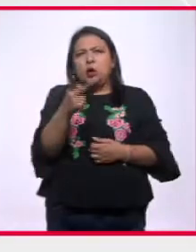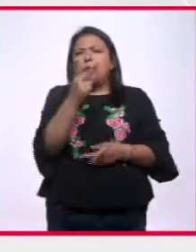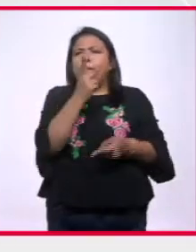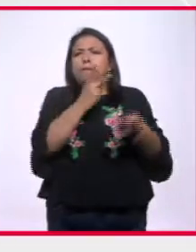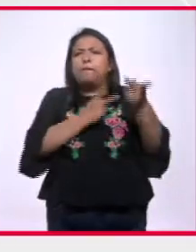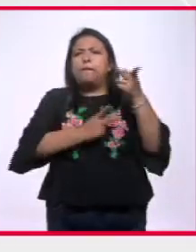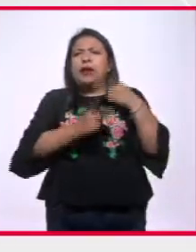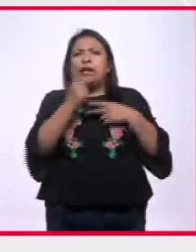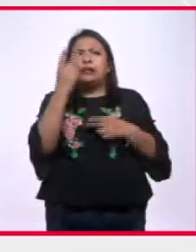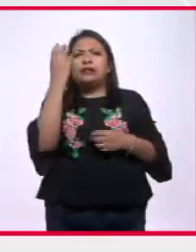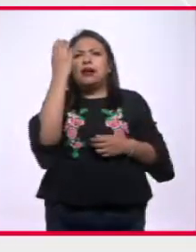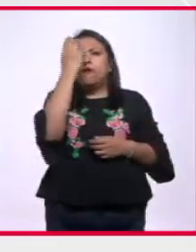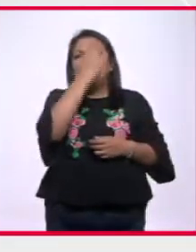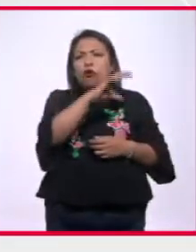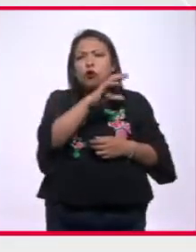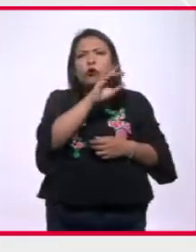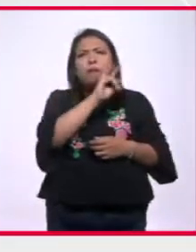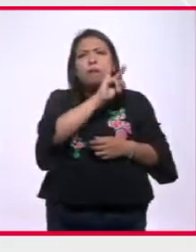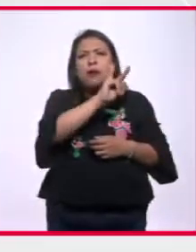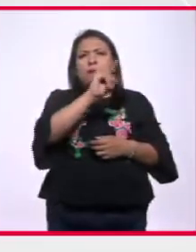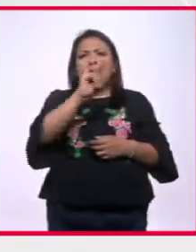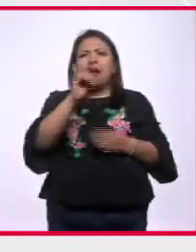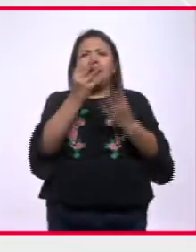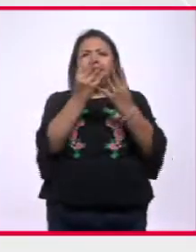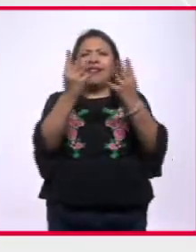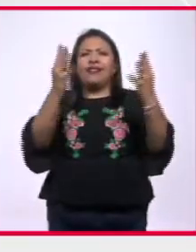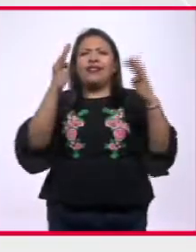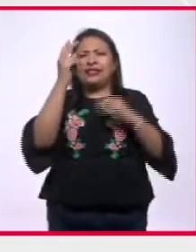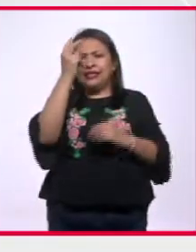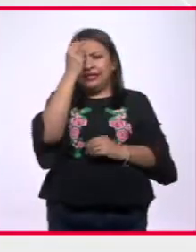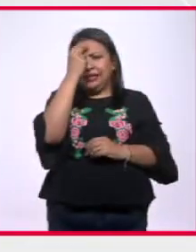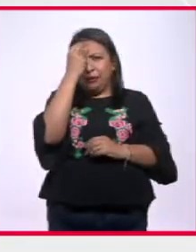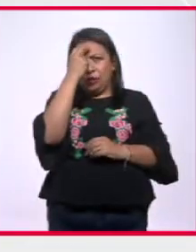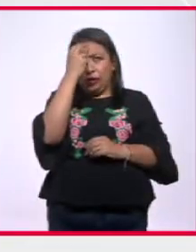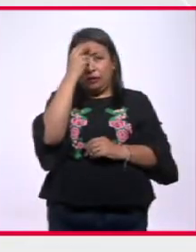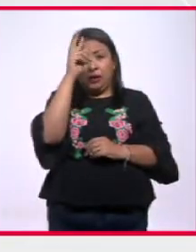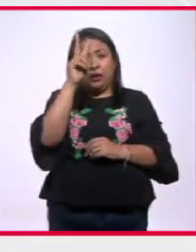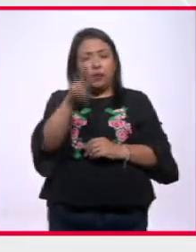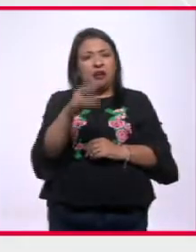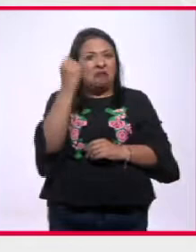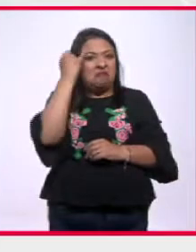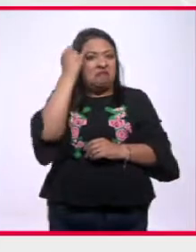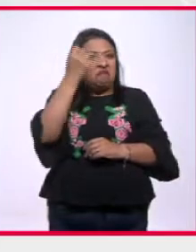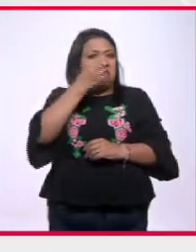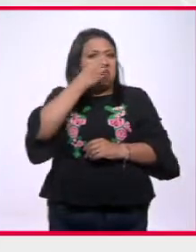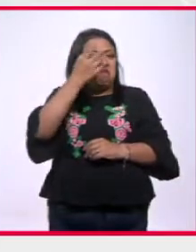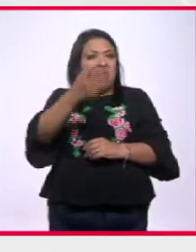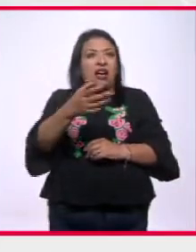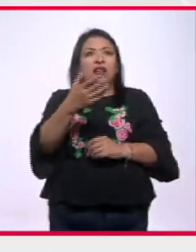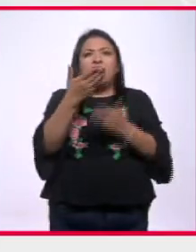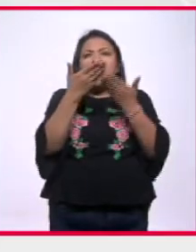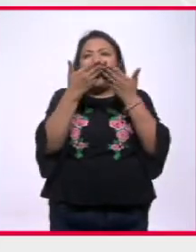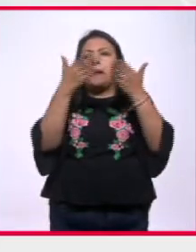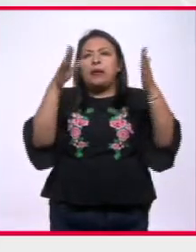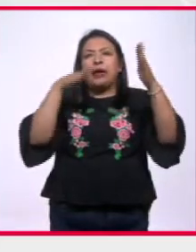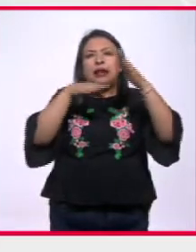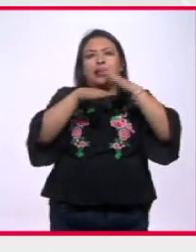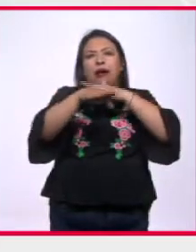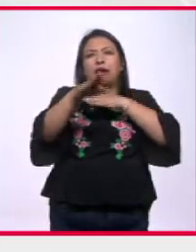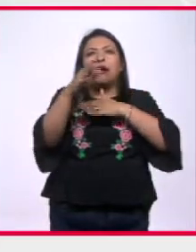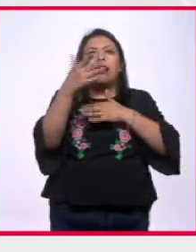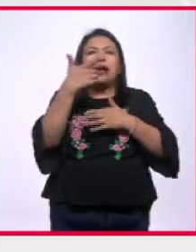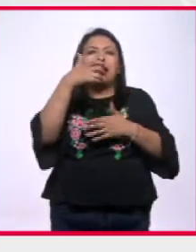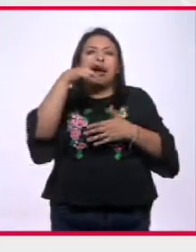preste las fotos que han puesto en las rejas de chapultepec que son una idea fantástica la galería abierta como le llaman